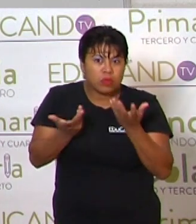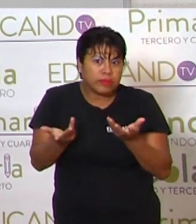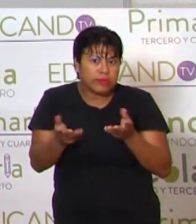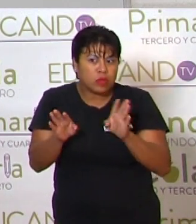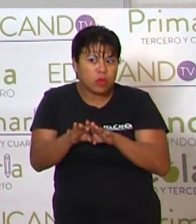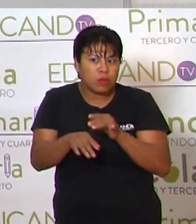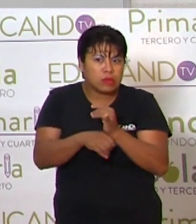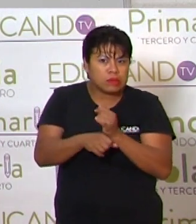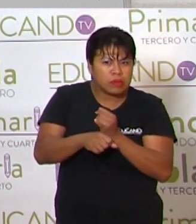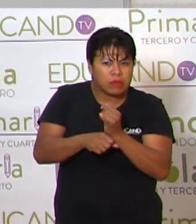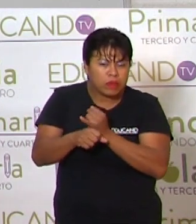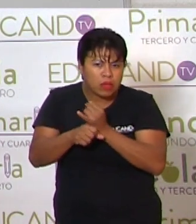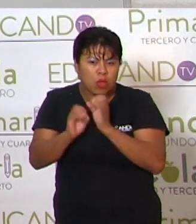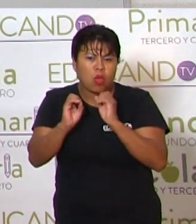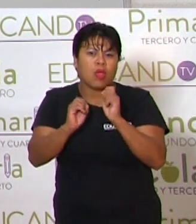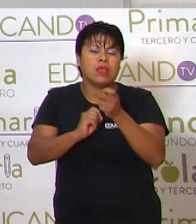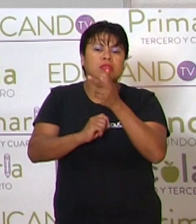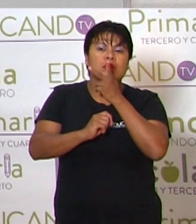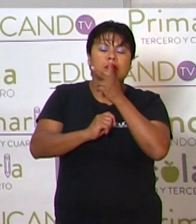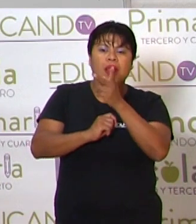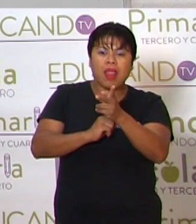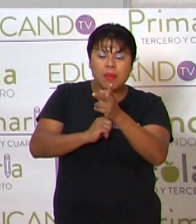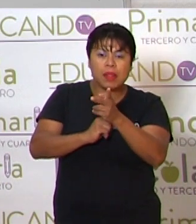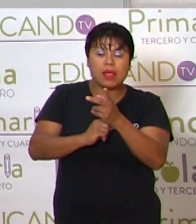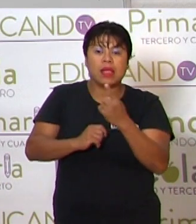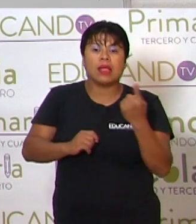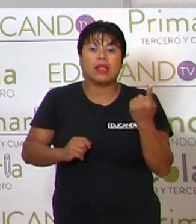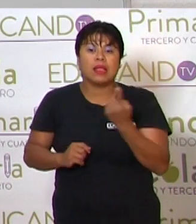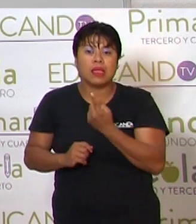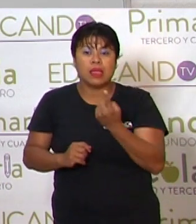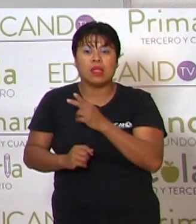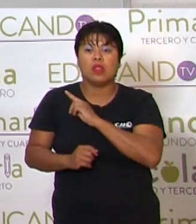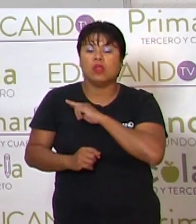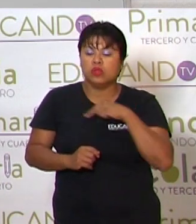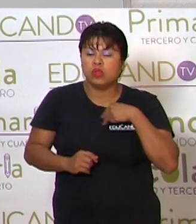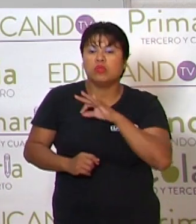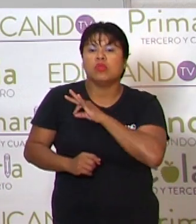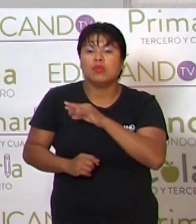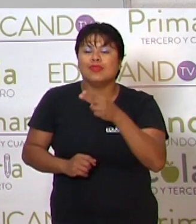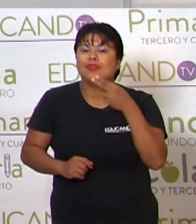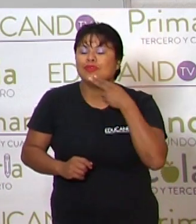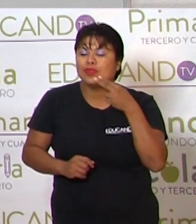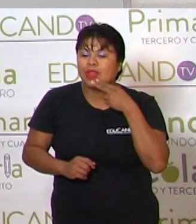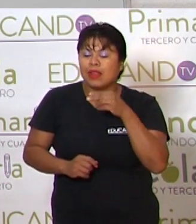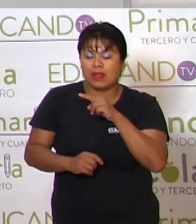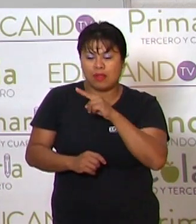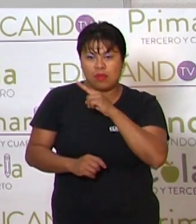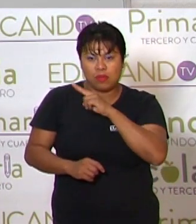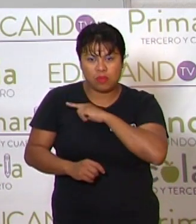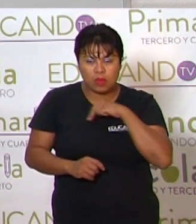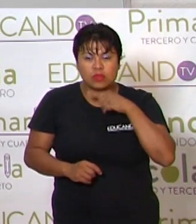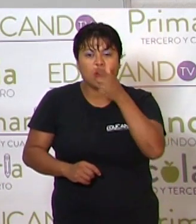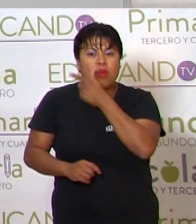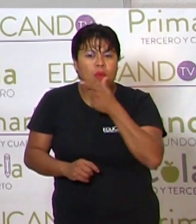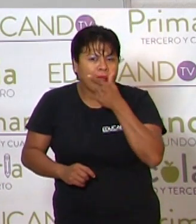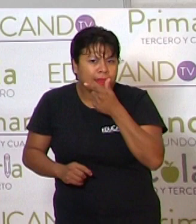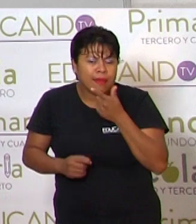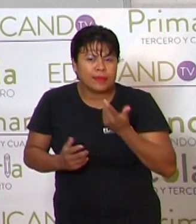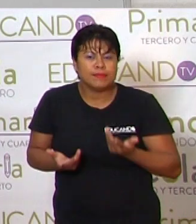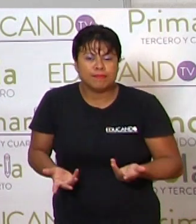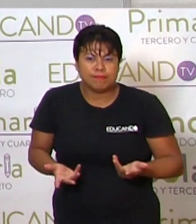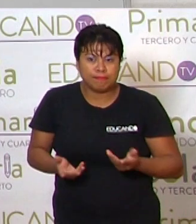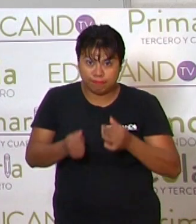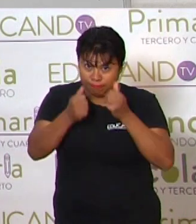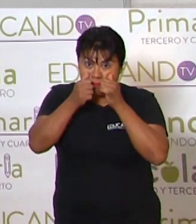científica? ¿O es una palabra que está o que podemos utilizar en nuestro lenguaje común?